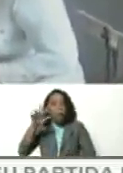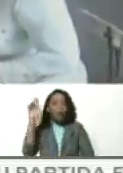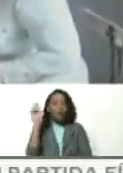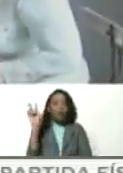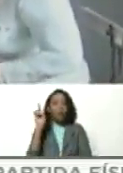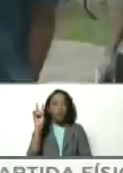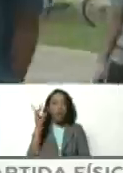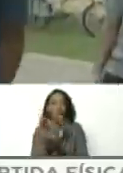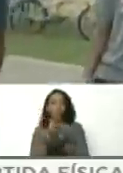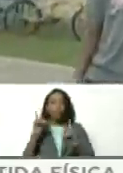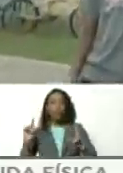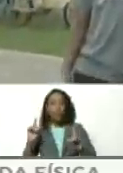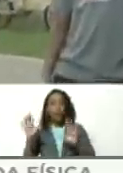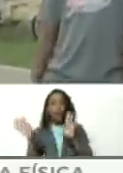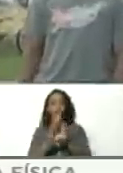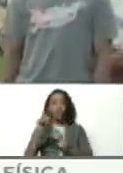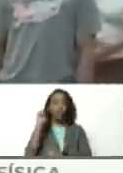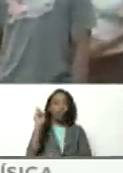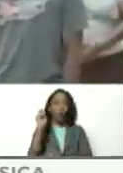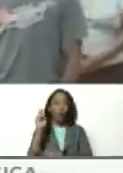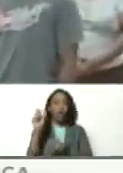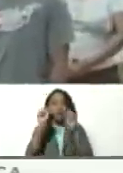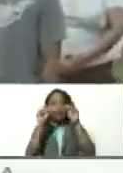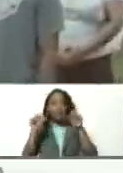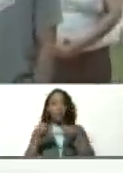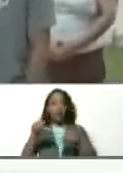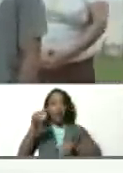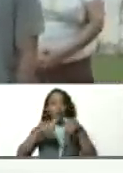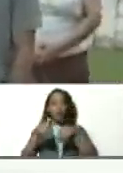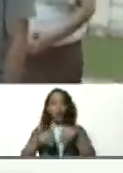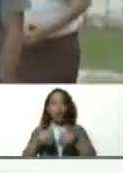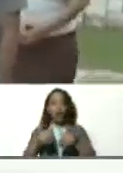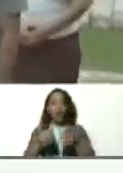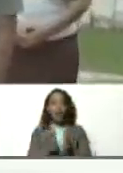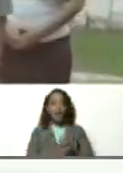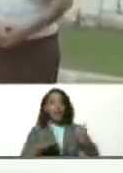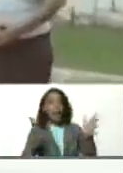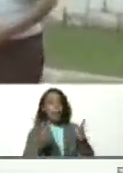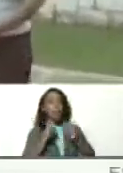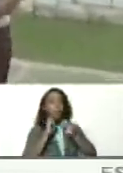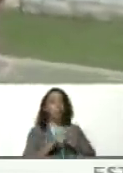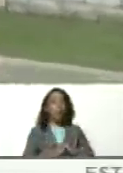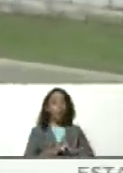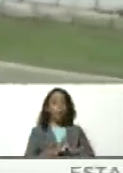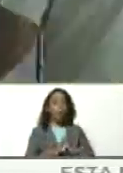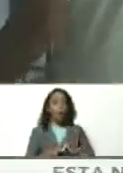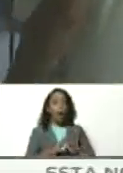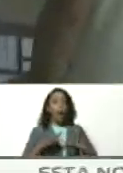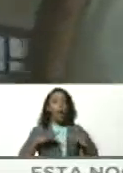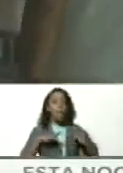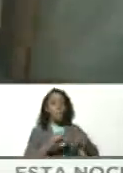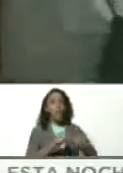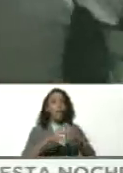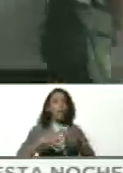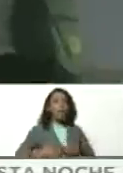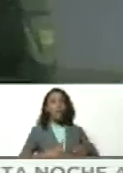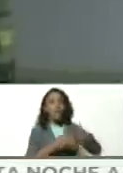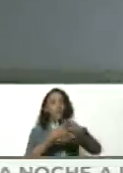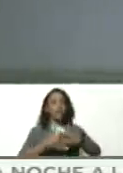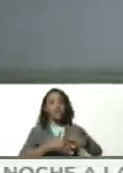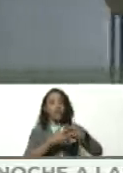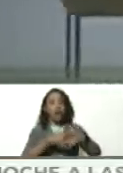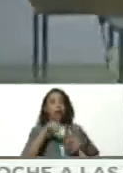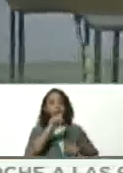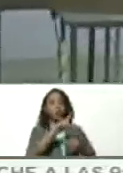la democracia, la constitución, el sistema electoral. Y el gran perdedor es el imperio norteamericano y